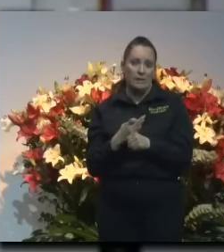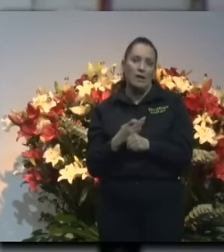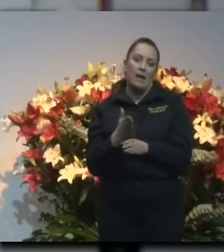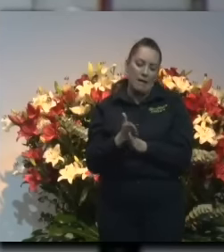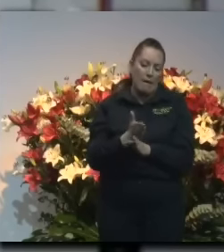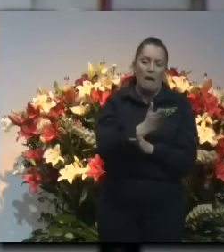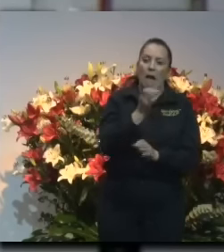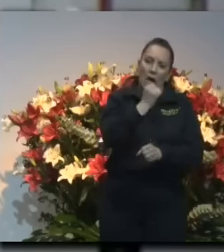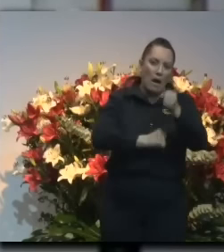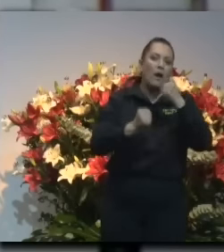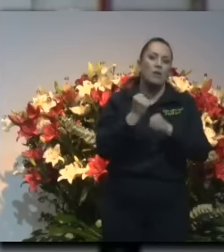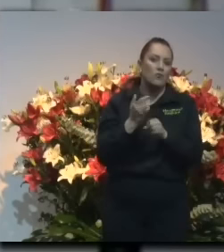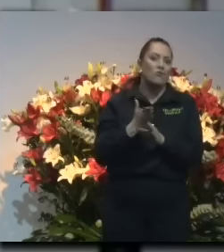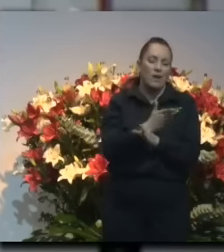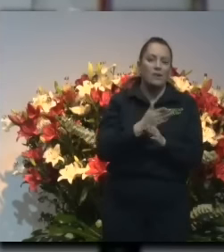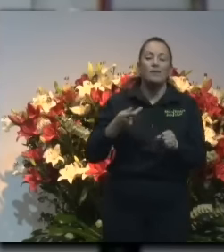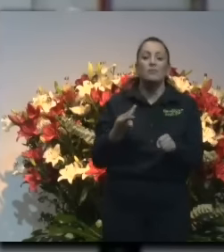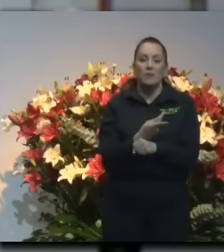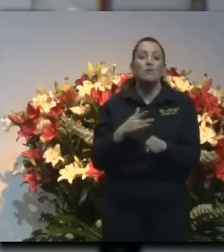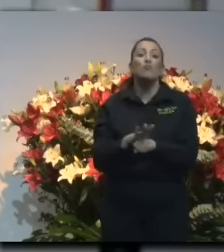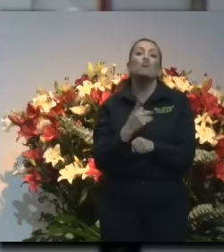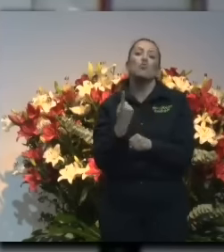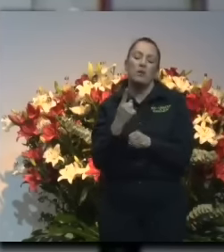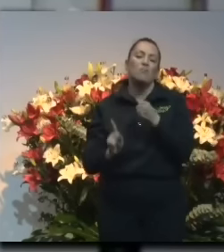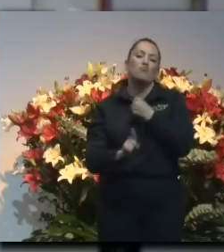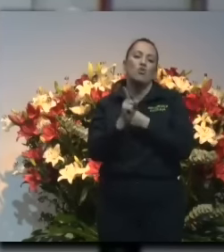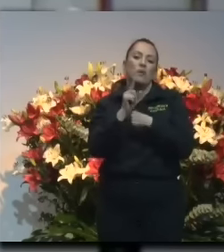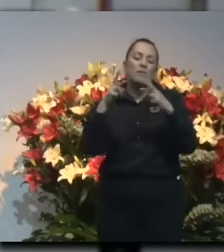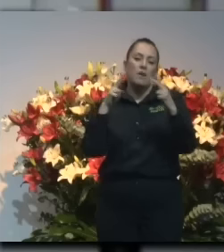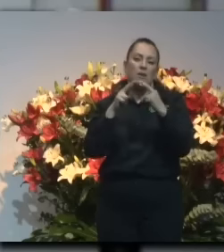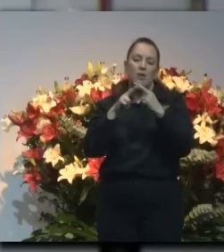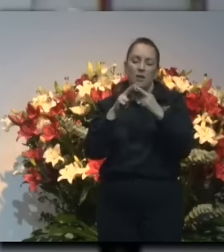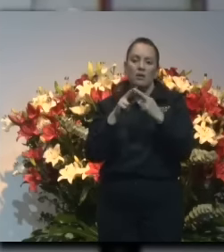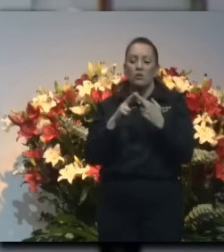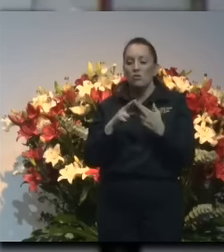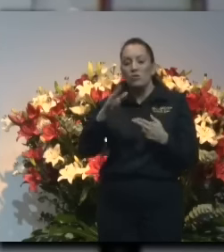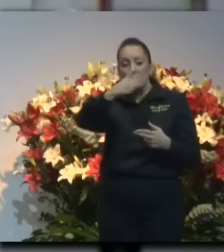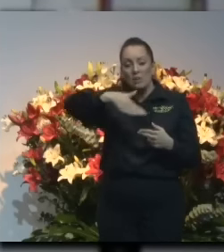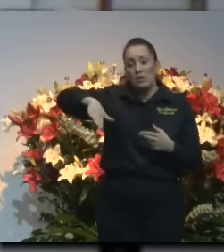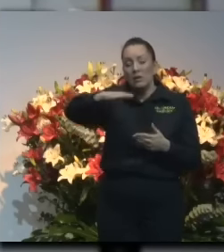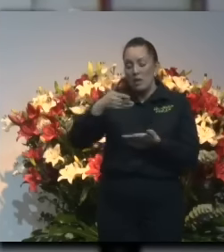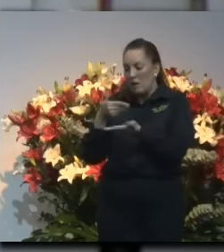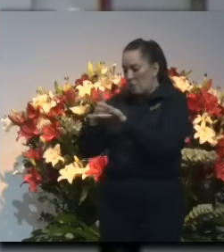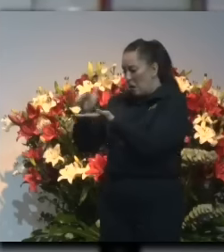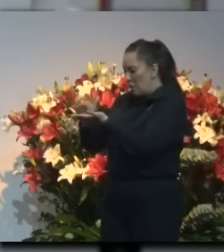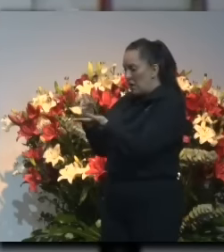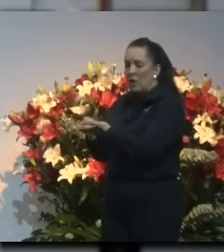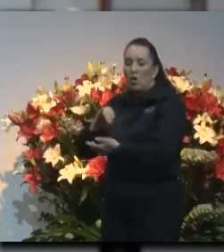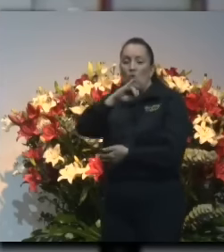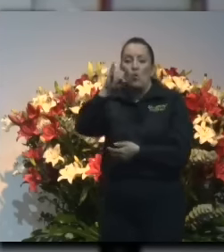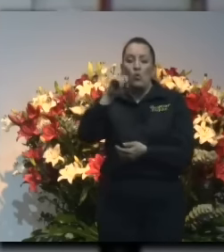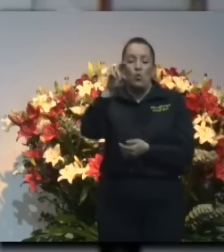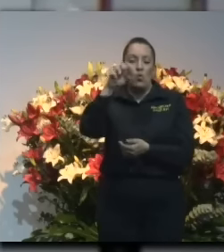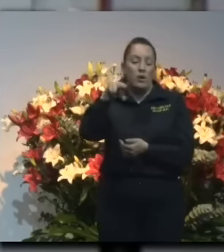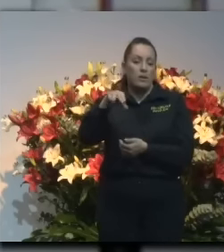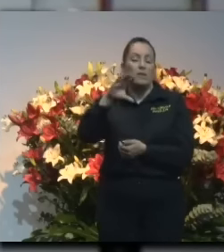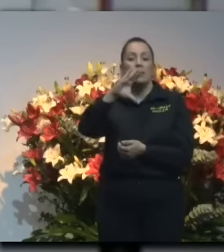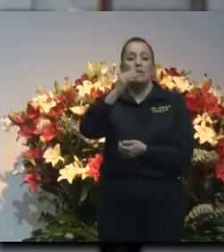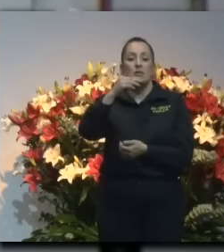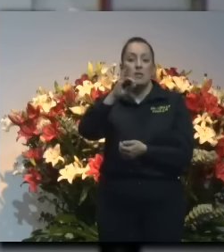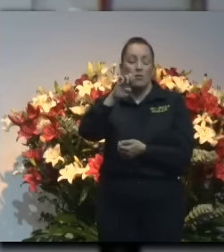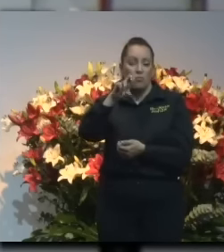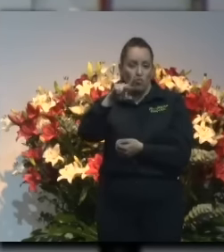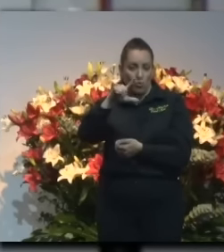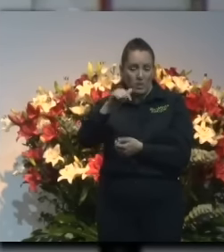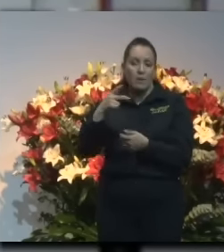en años anteriores en Chiapas por conflictos religiosos, desplazamientos de San Juan Chamula a personas evangélicas, pero